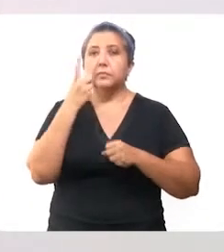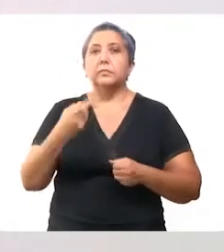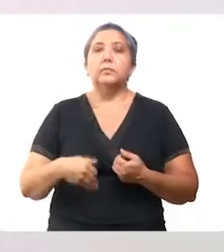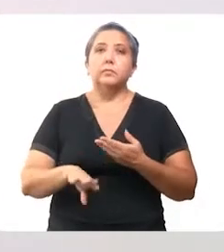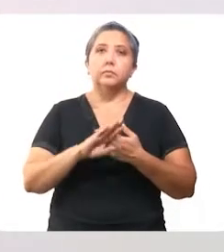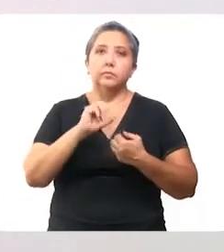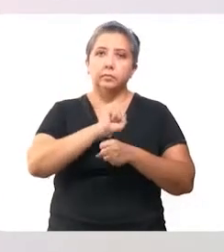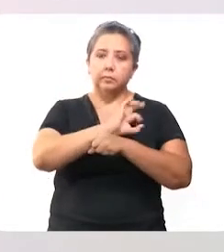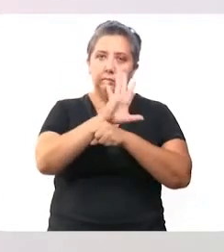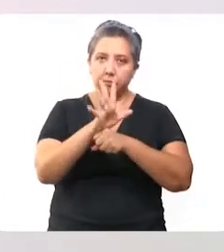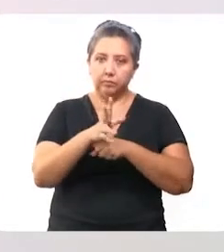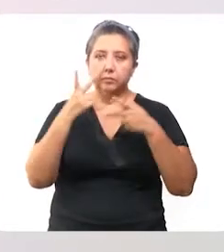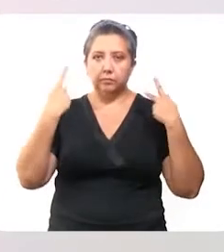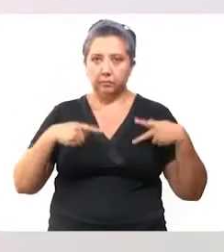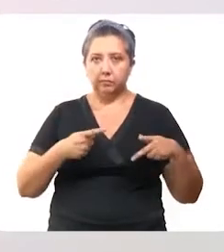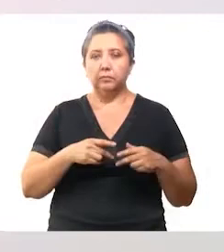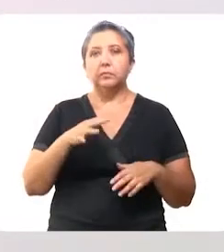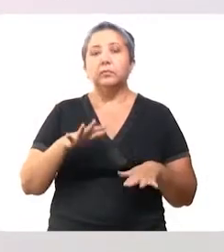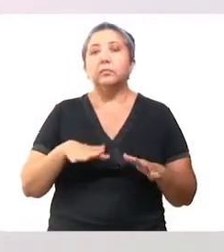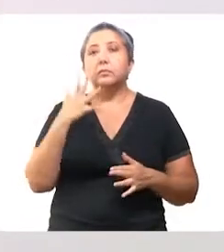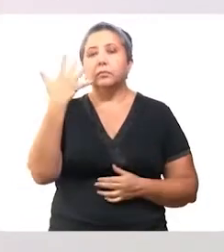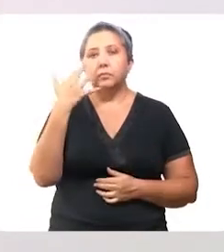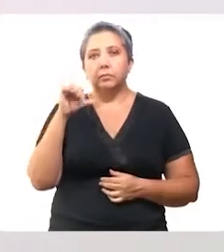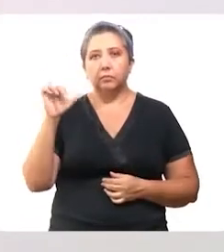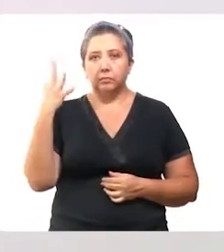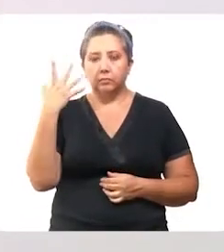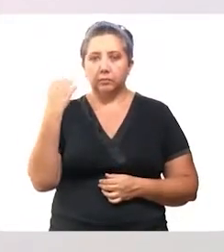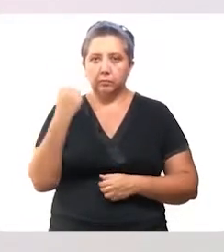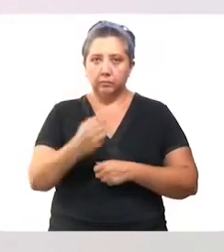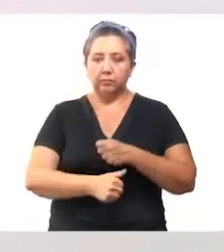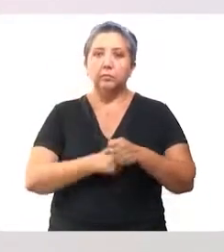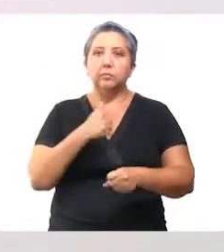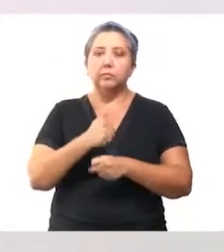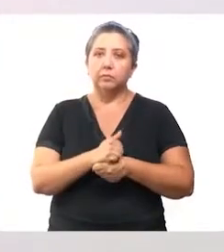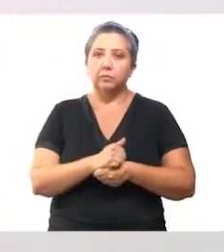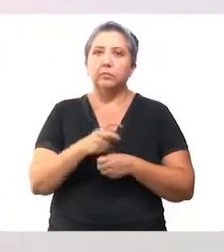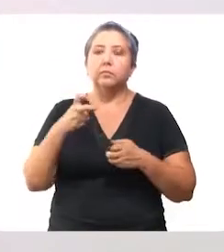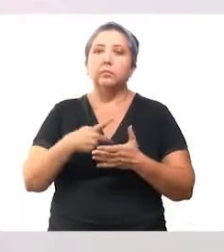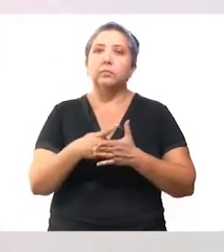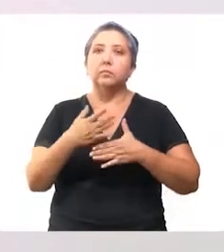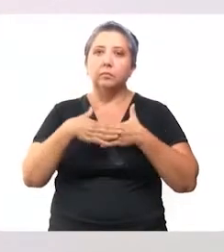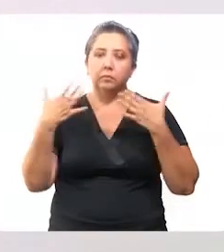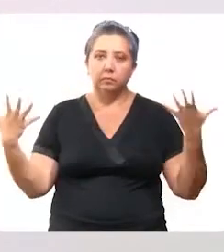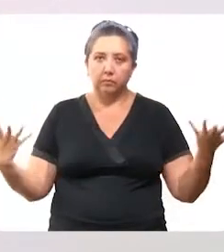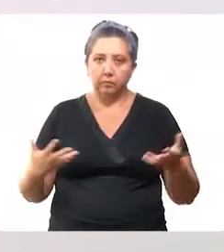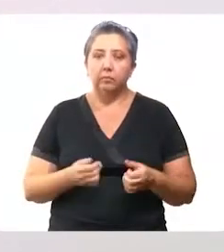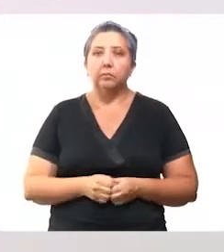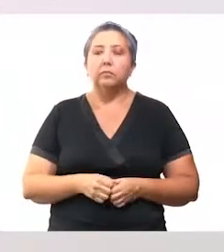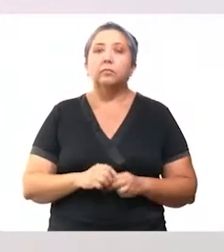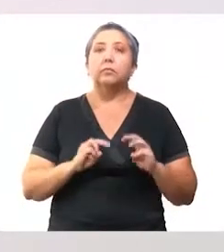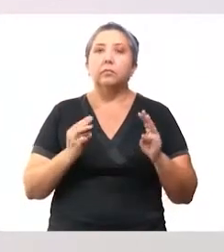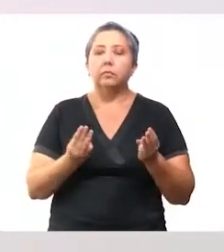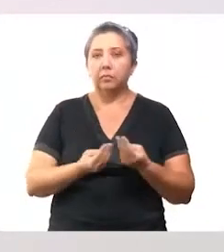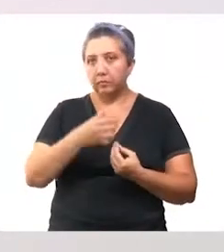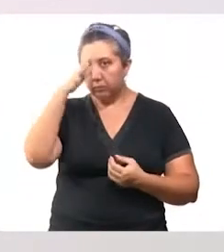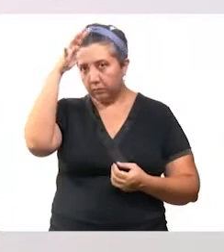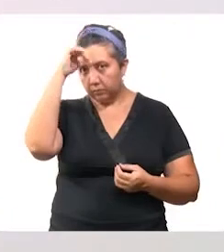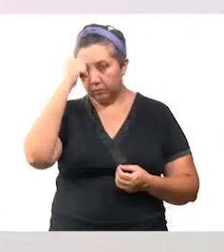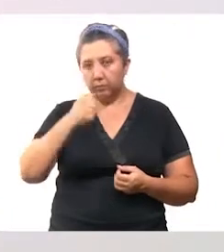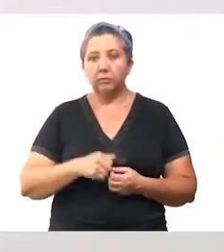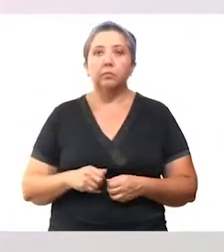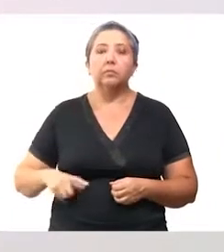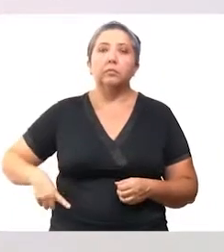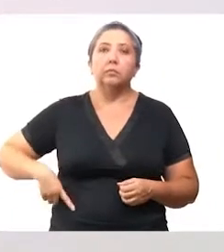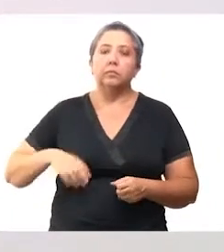vacuna contra el coronavirus a las personas de entre 50 a 59 años. Este proceso se llevará a cabo de manera coordinada con